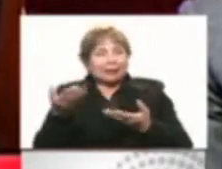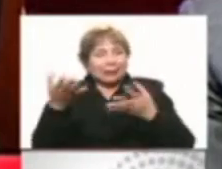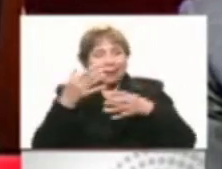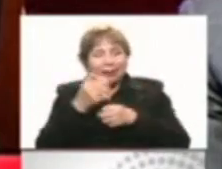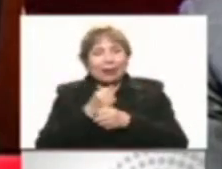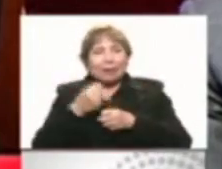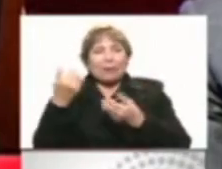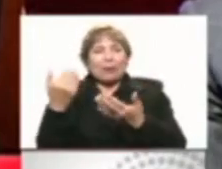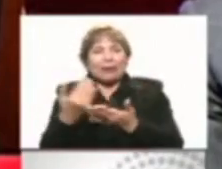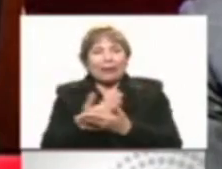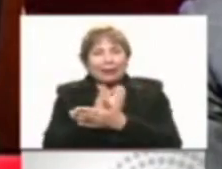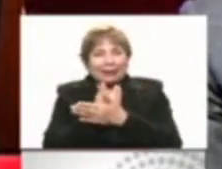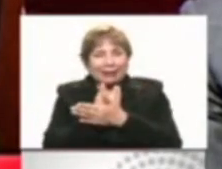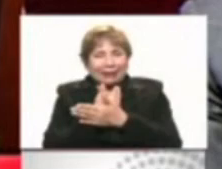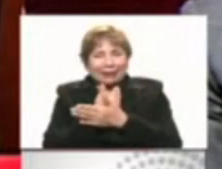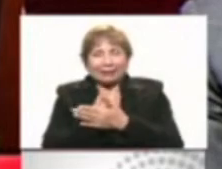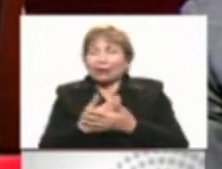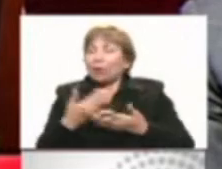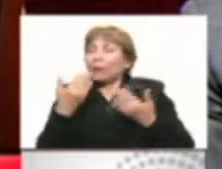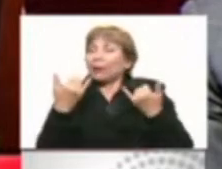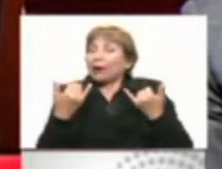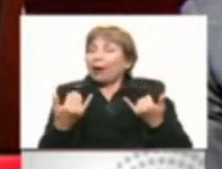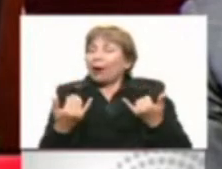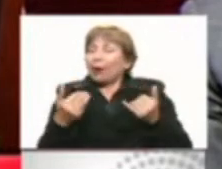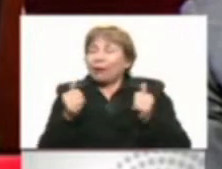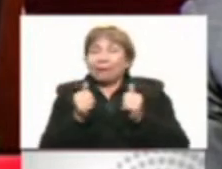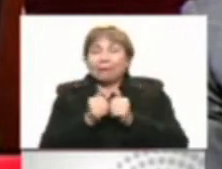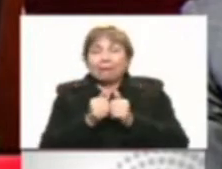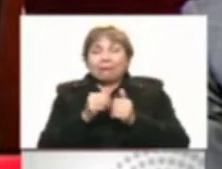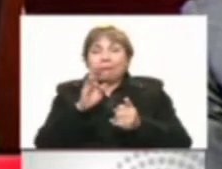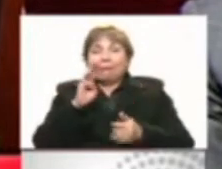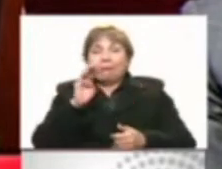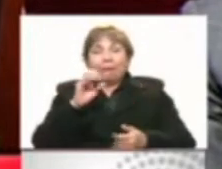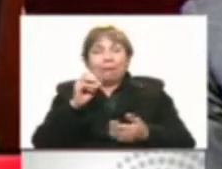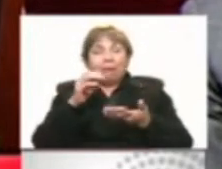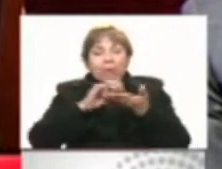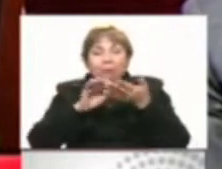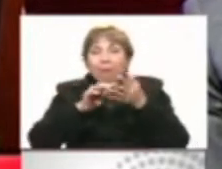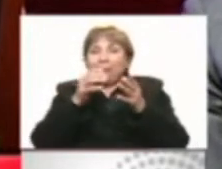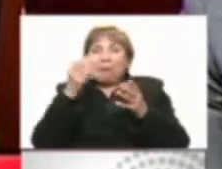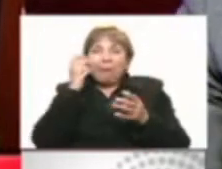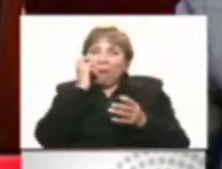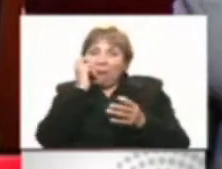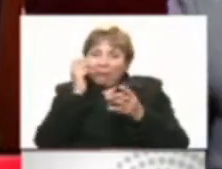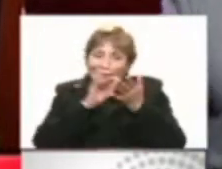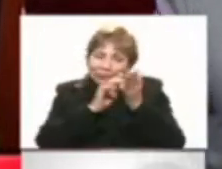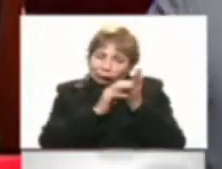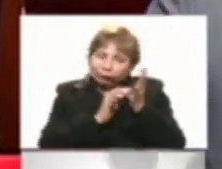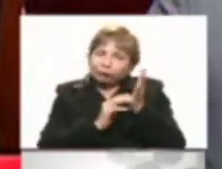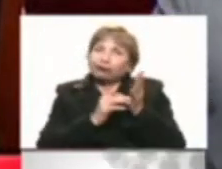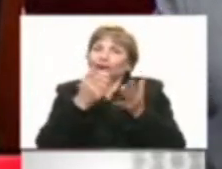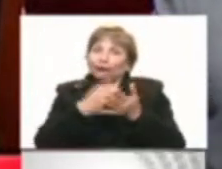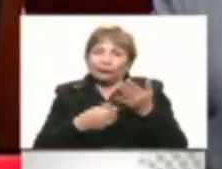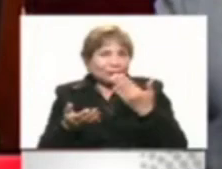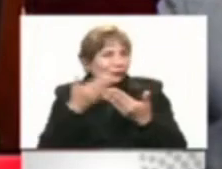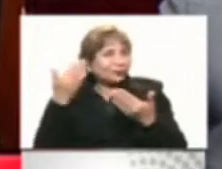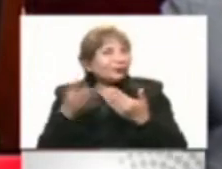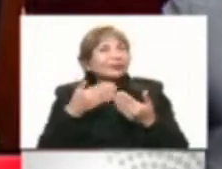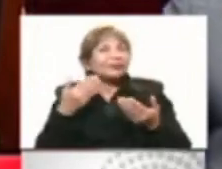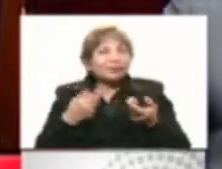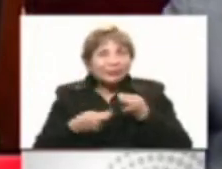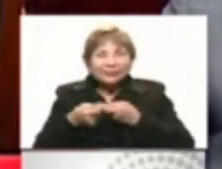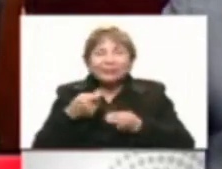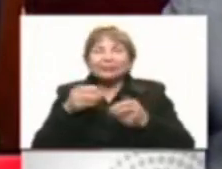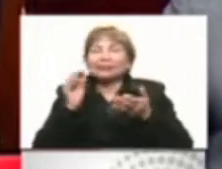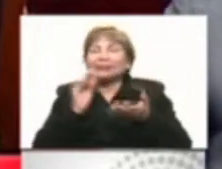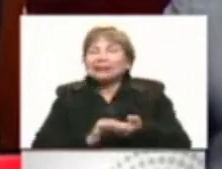y modernizarse, porque hoy, con la banca digital, con las posibilidades de lo electrónico, tenemos muchas más posibilidades de que esto